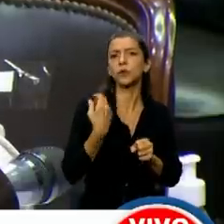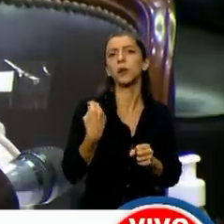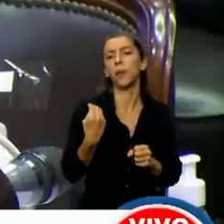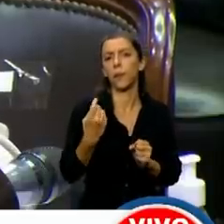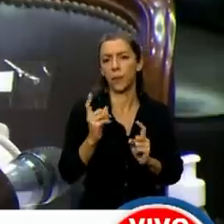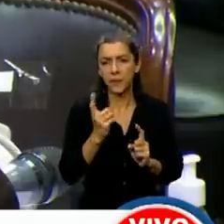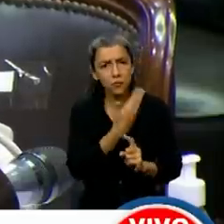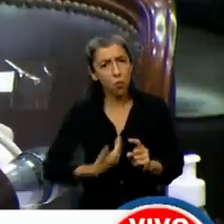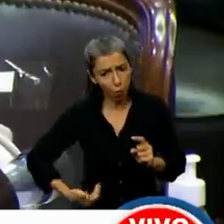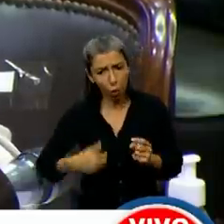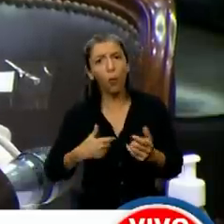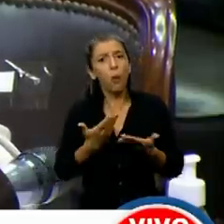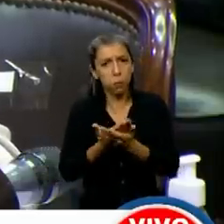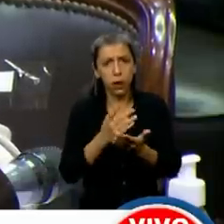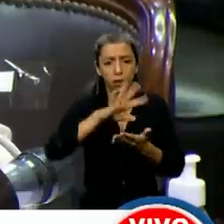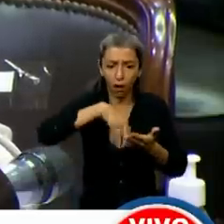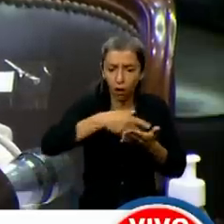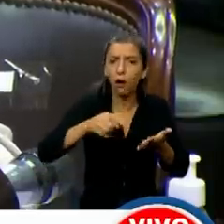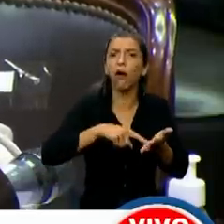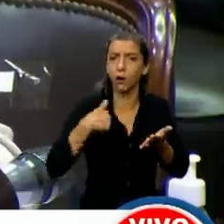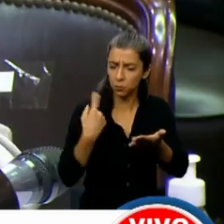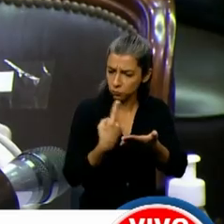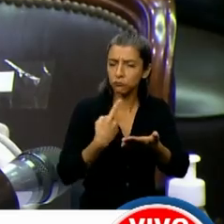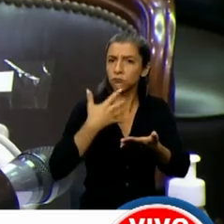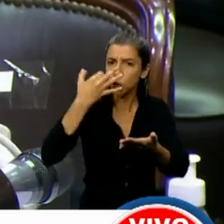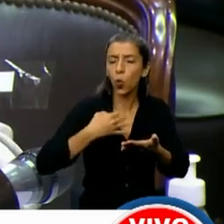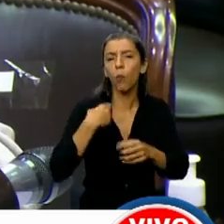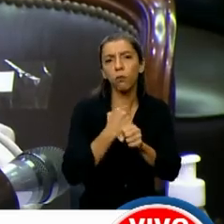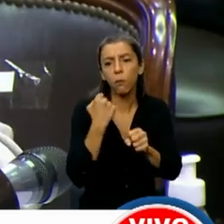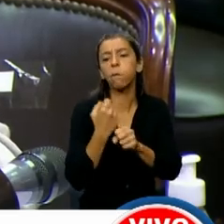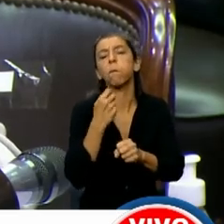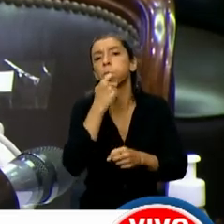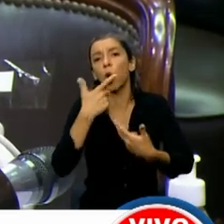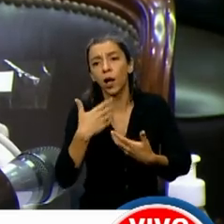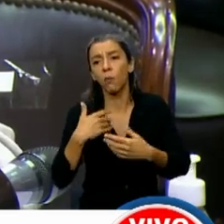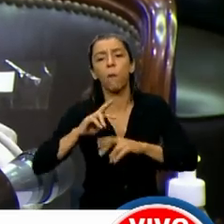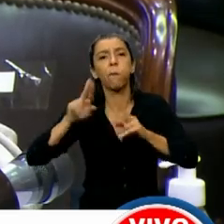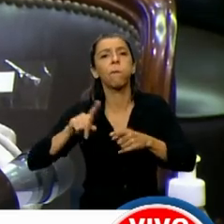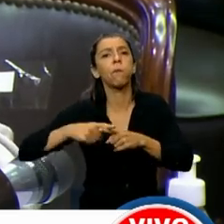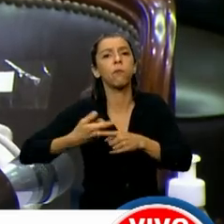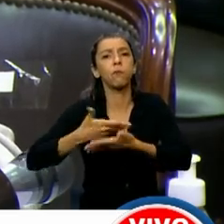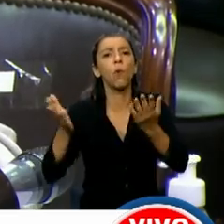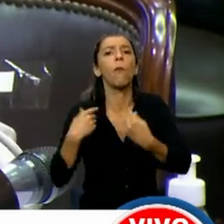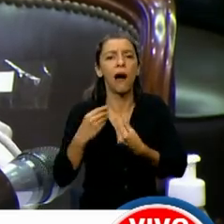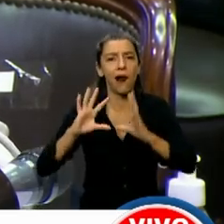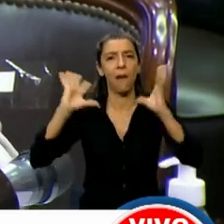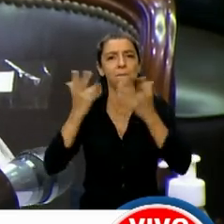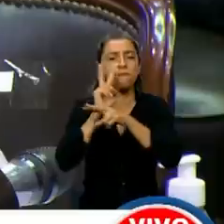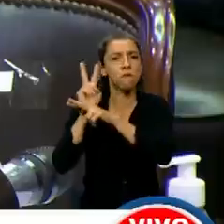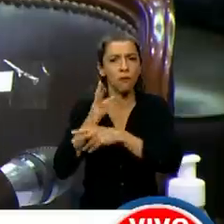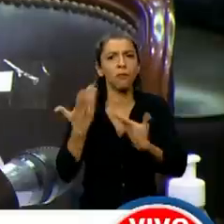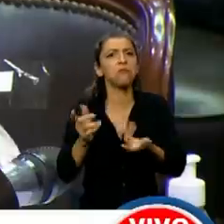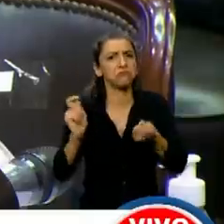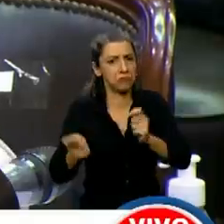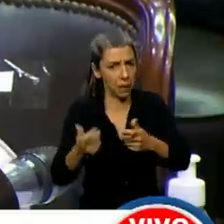oficialismo por ejemplo para mejorar la calidad de las políticas públicas ambientales en la argentina sin